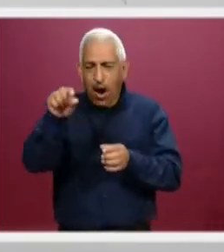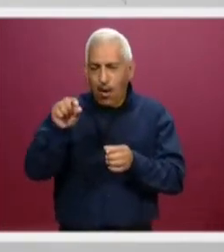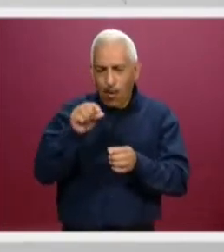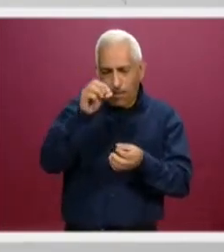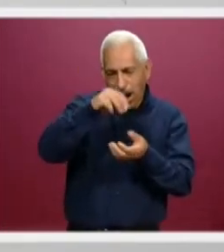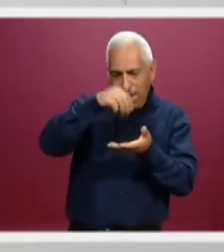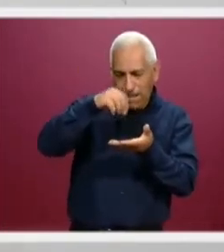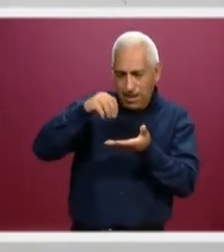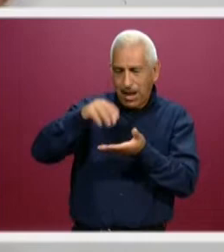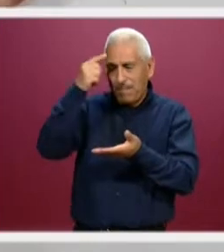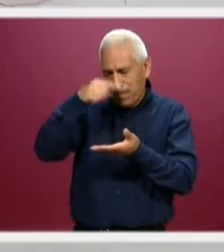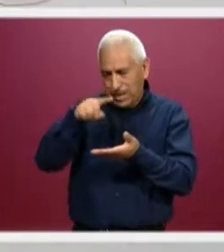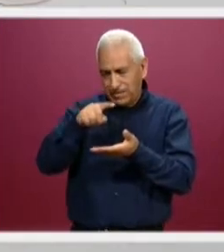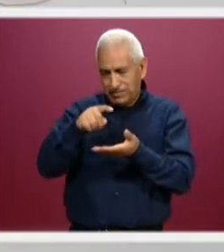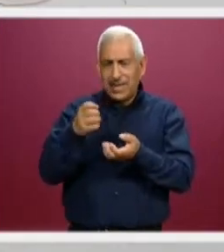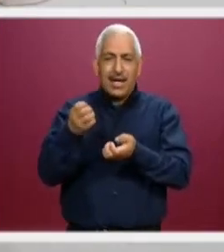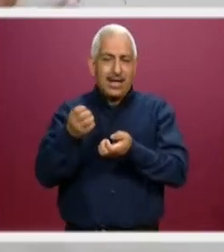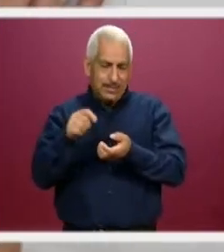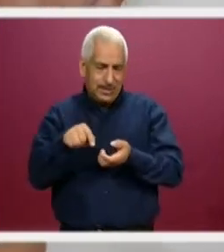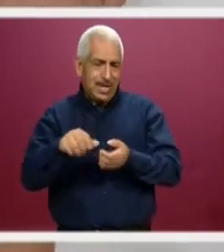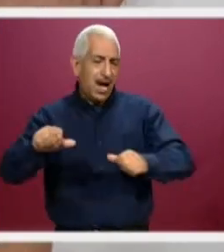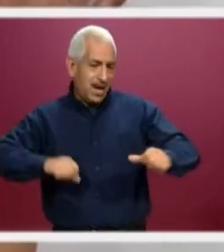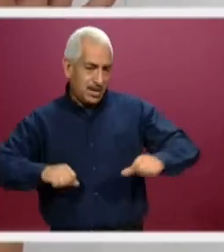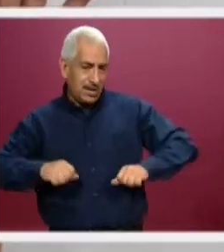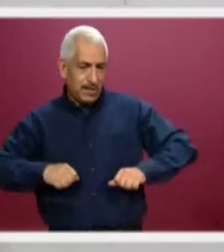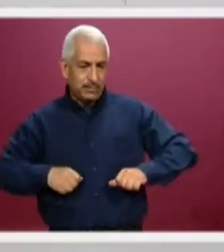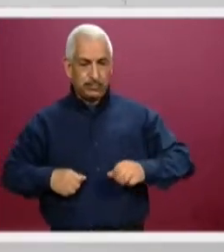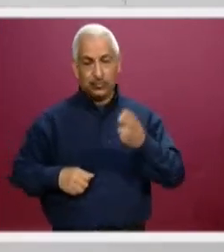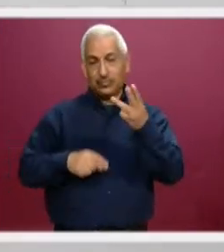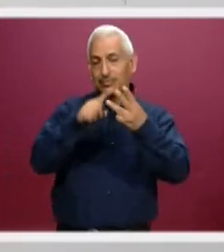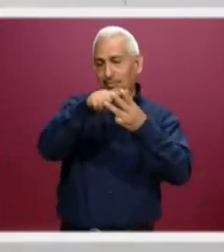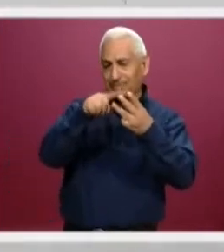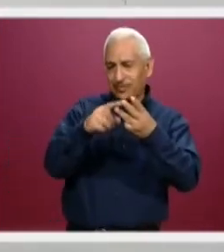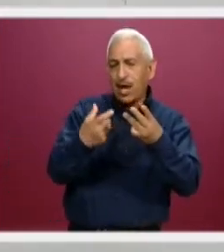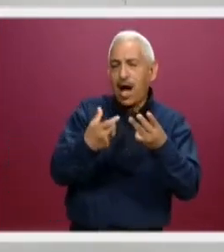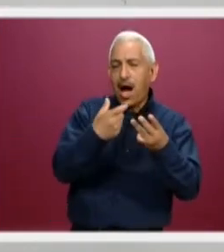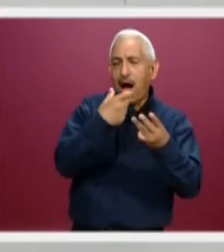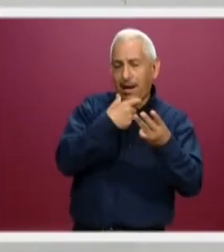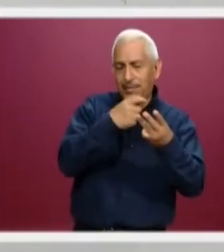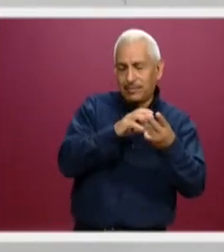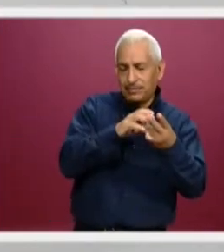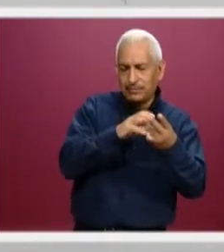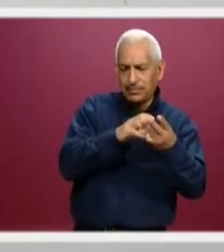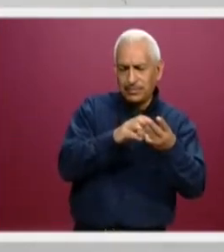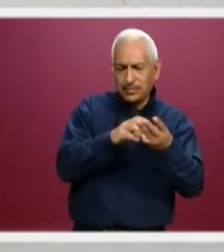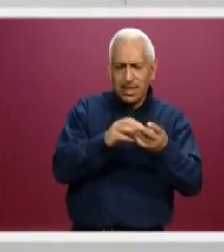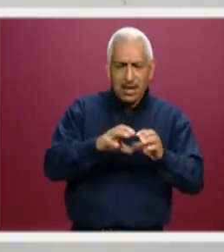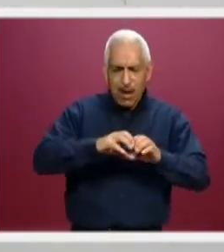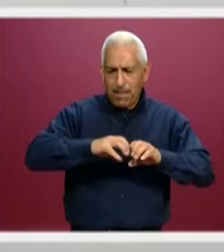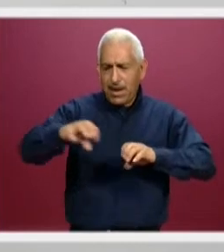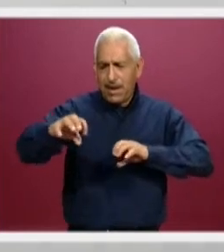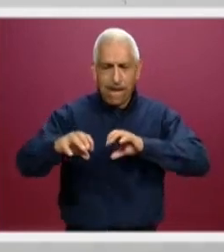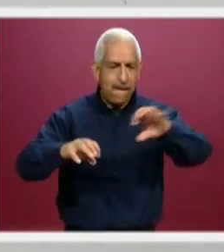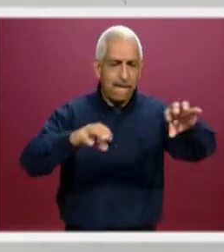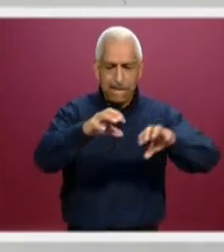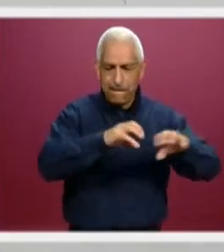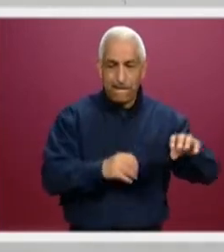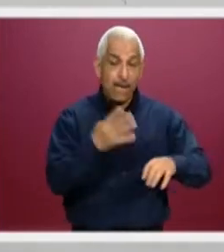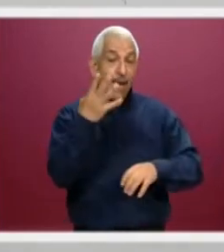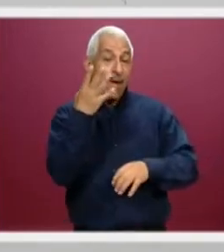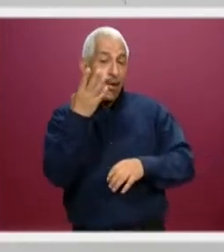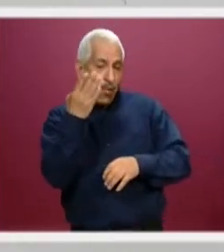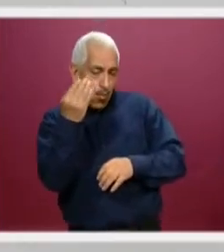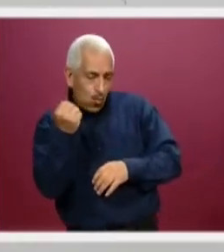vamos a ocupar 3 galletas y vamos a dividir 9 chispas de chocolate así que vamos a